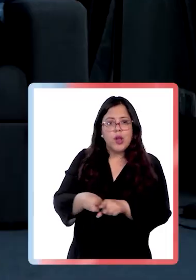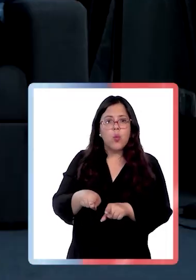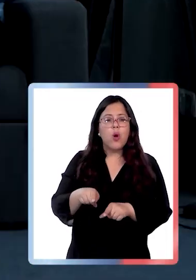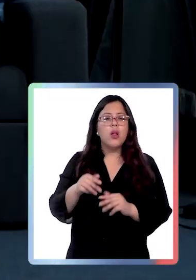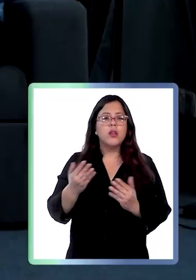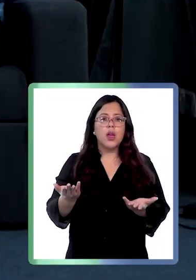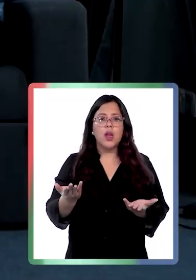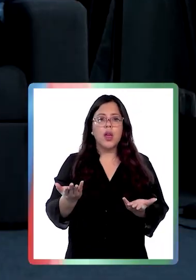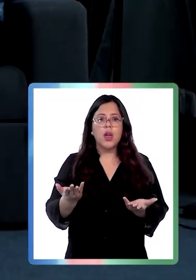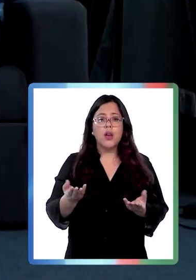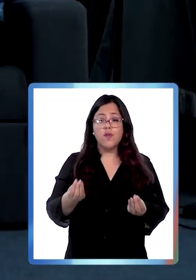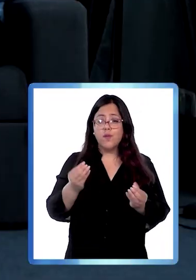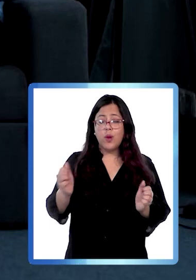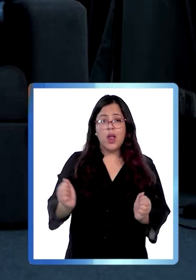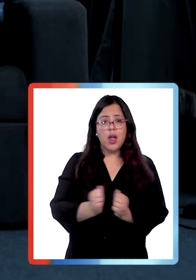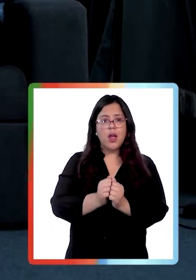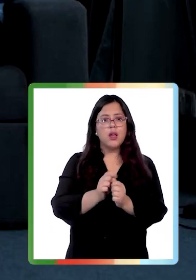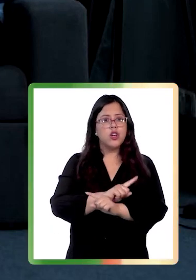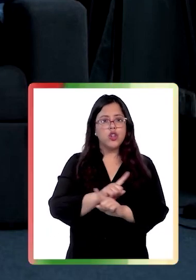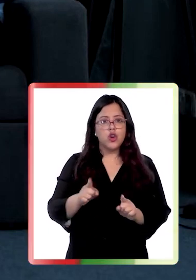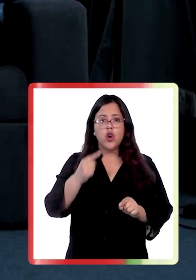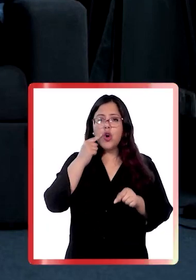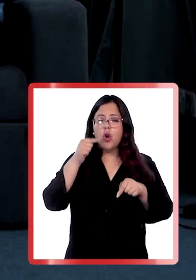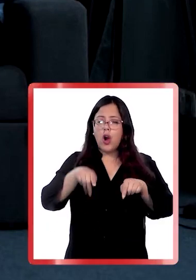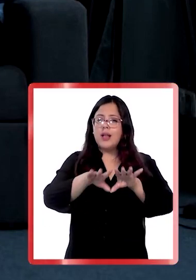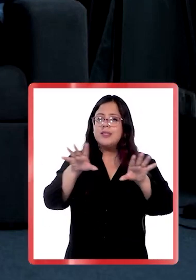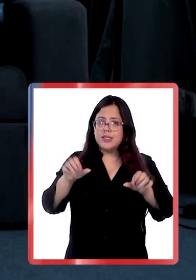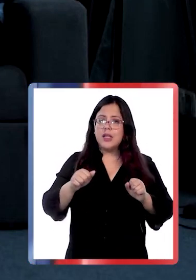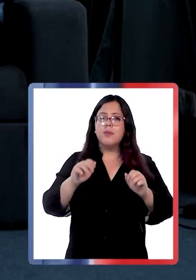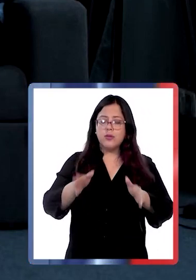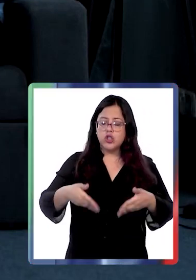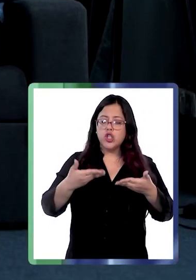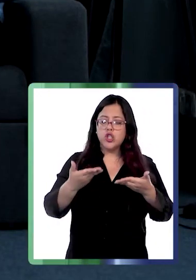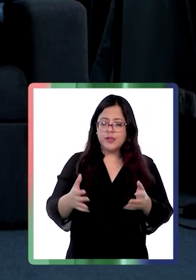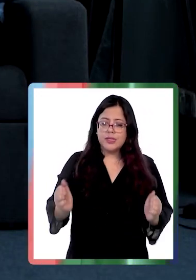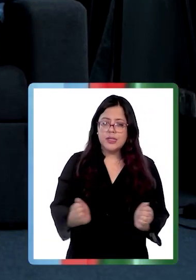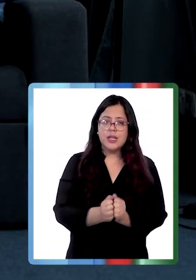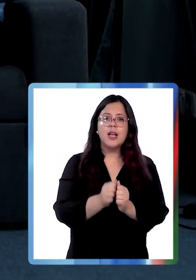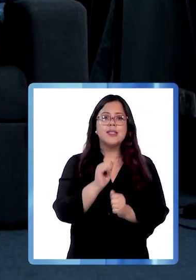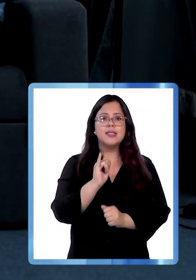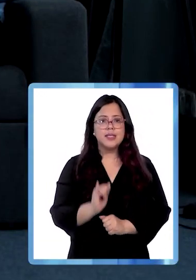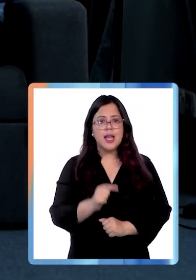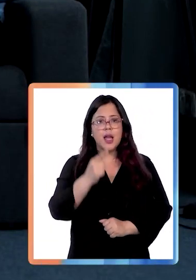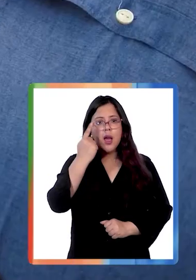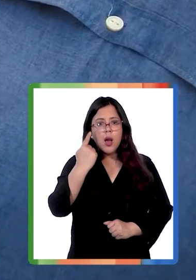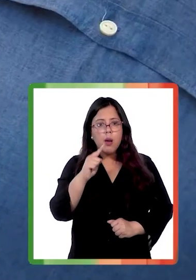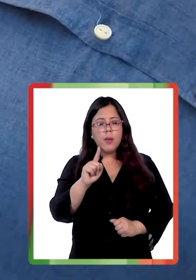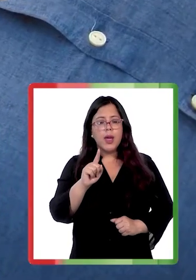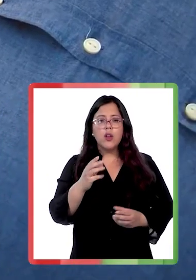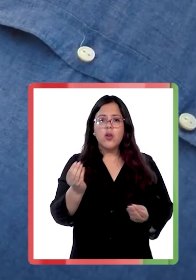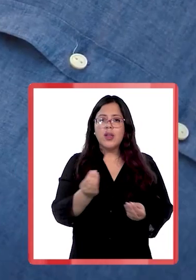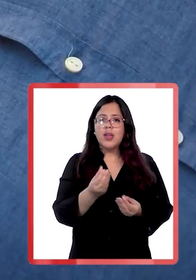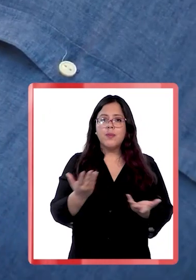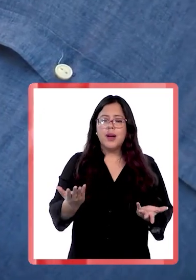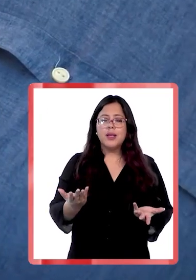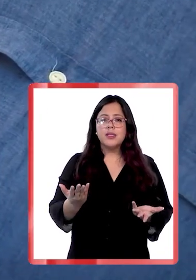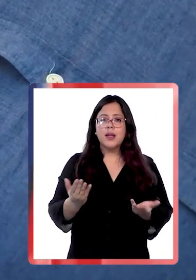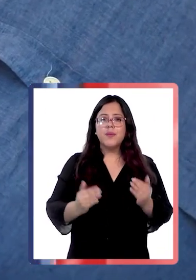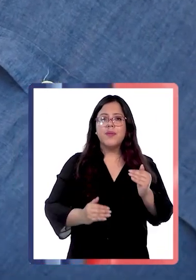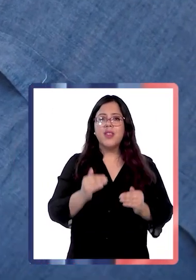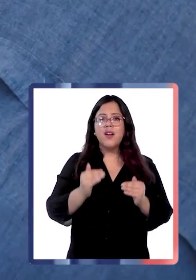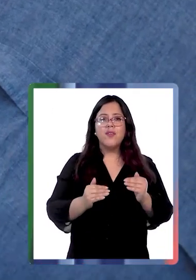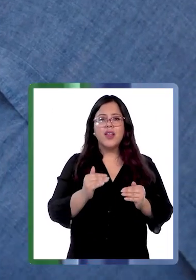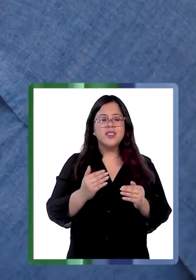ocurriendo, no siempre tiene un buen acompañamiento. Ahora, el sistema ofrece el acompañamiento, pero muchas veces